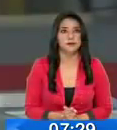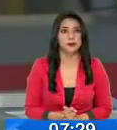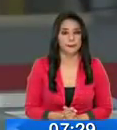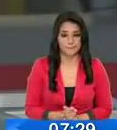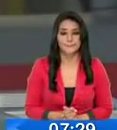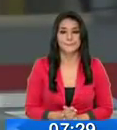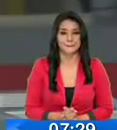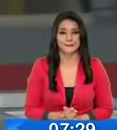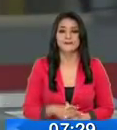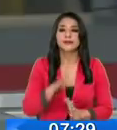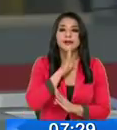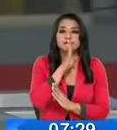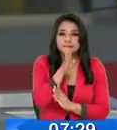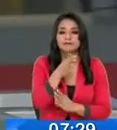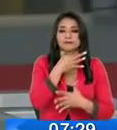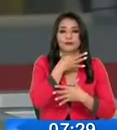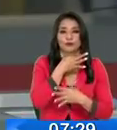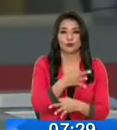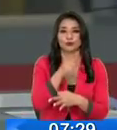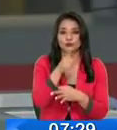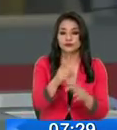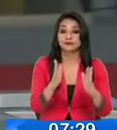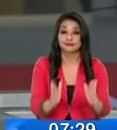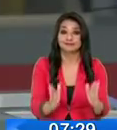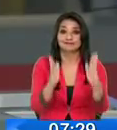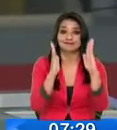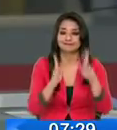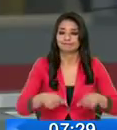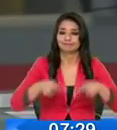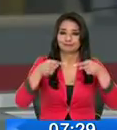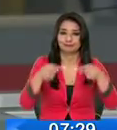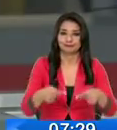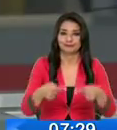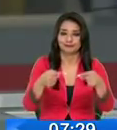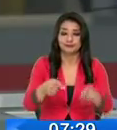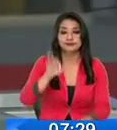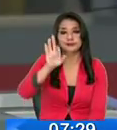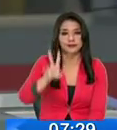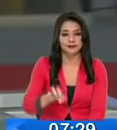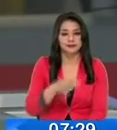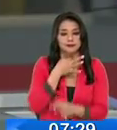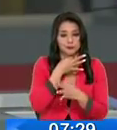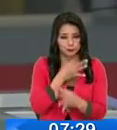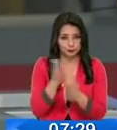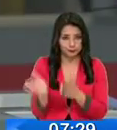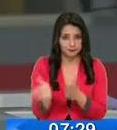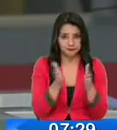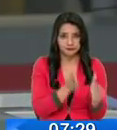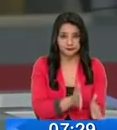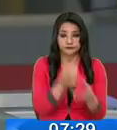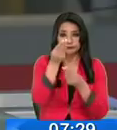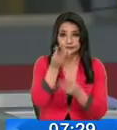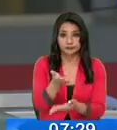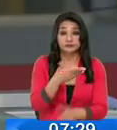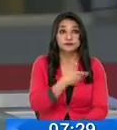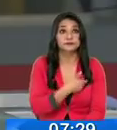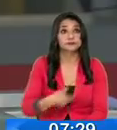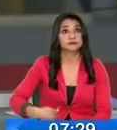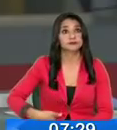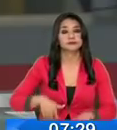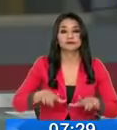Como siempre, amigos, es grato saber que usted nos acompaña día a día en la señal de Televicentro. Vamos a contarles que el presidente de la República, Lenín